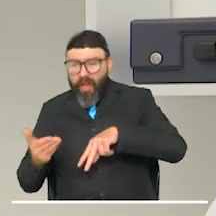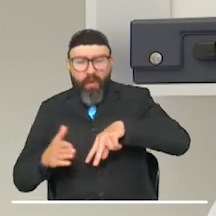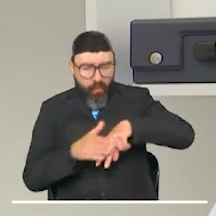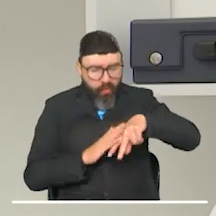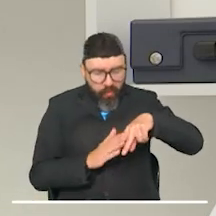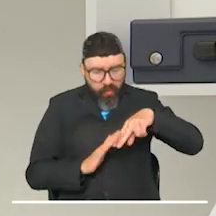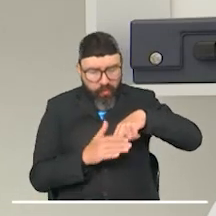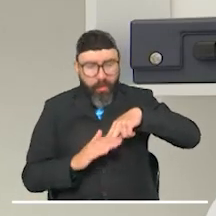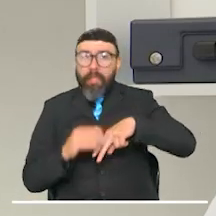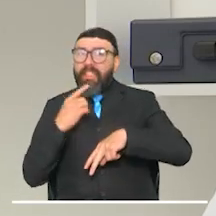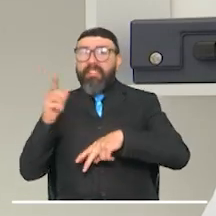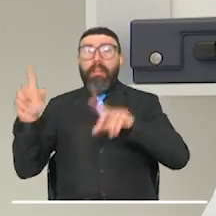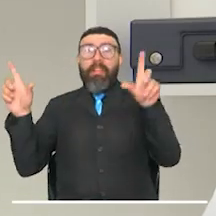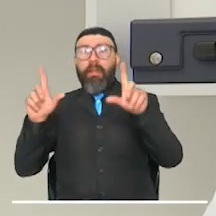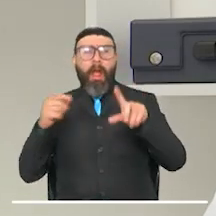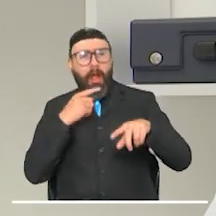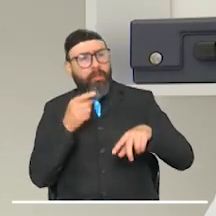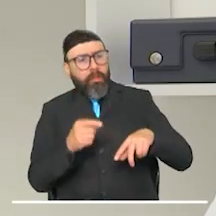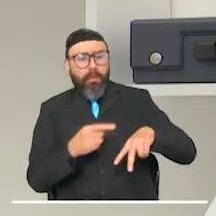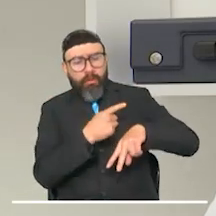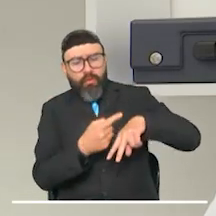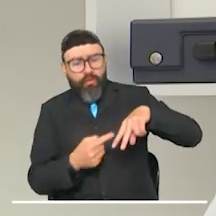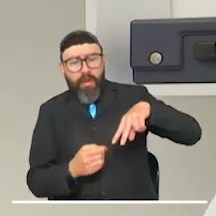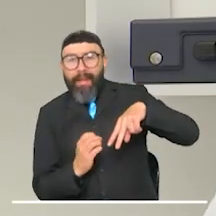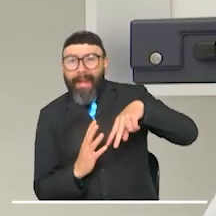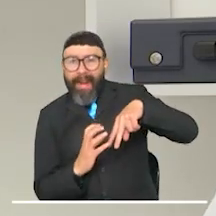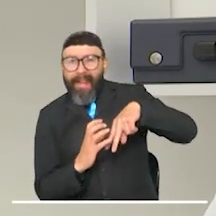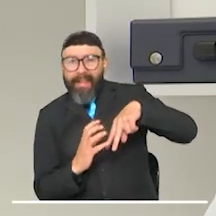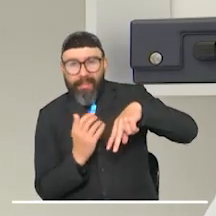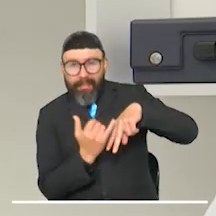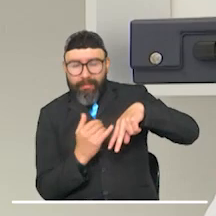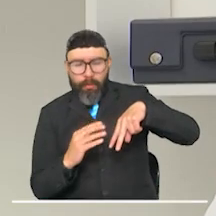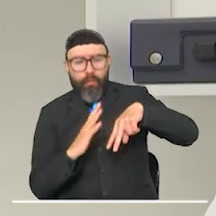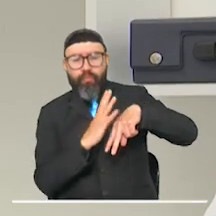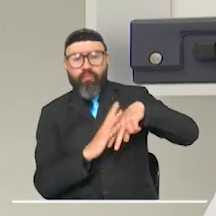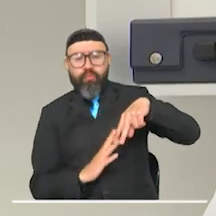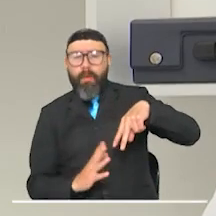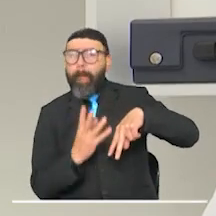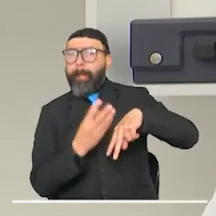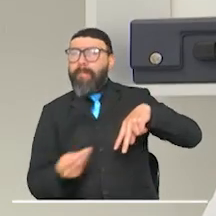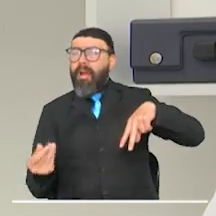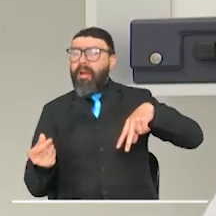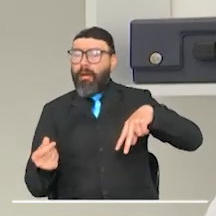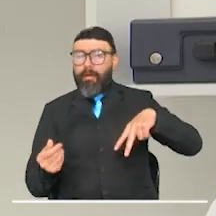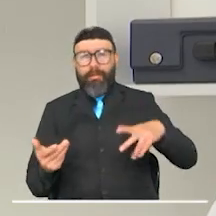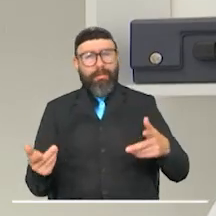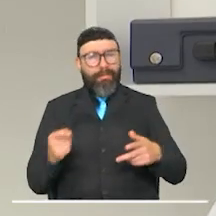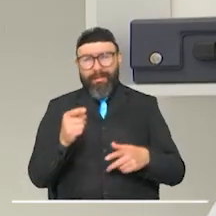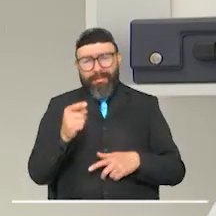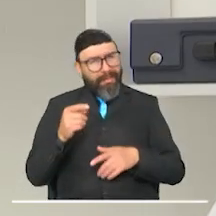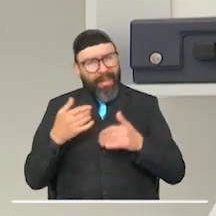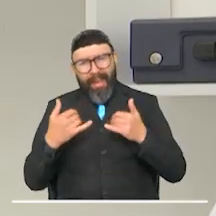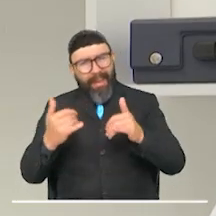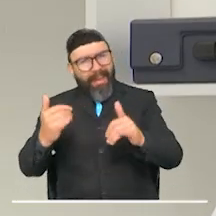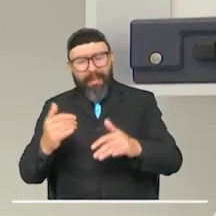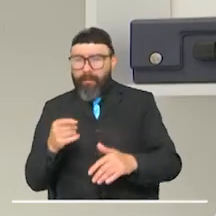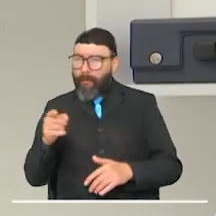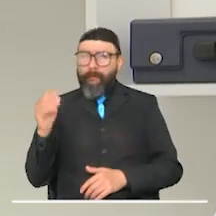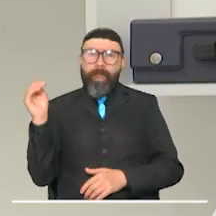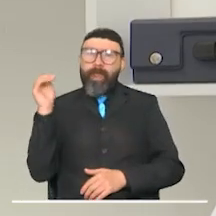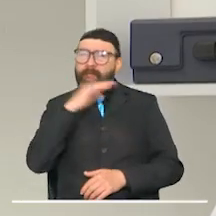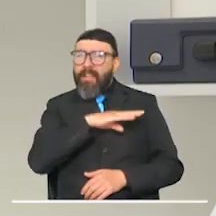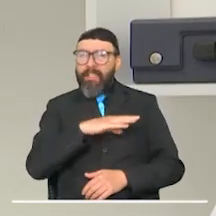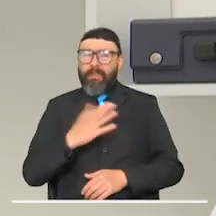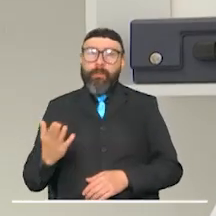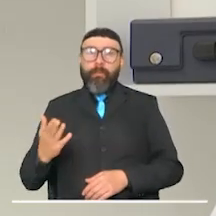que nos dicen en televisión que para quitarle las arañitas pues no No se dejen engañar Es que es